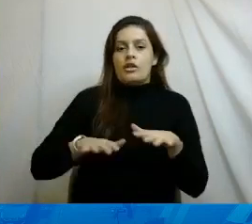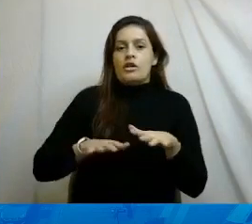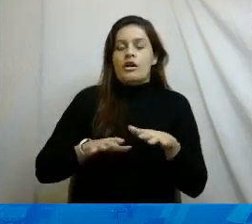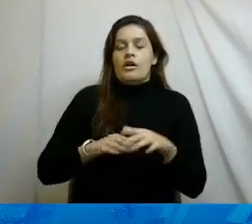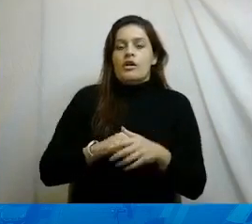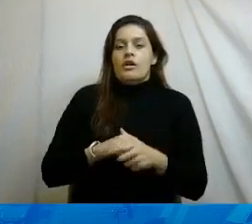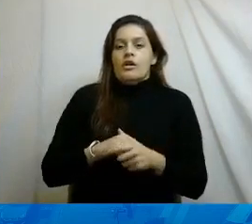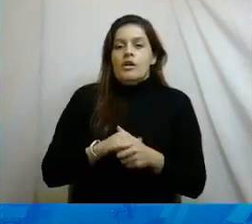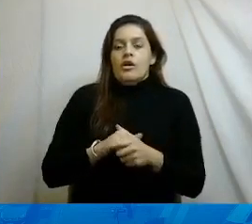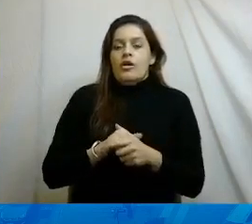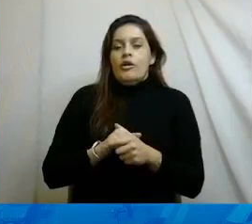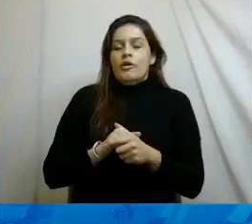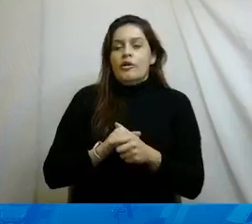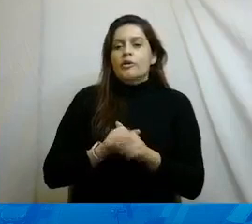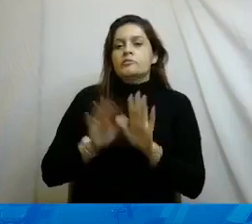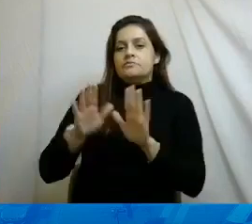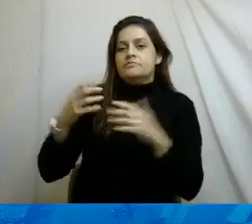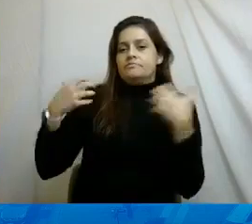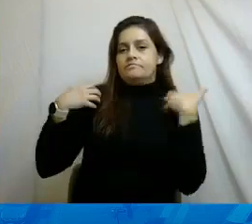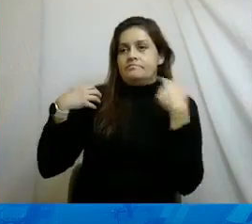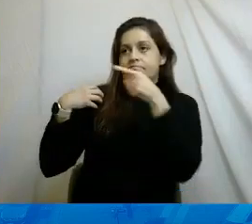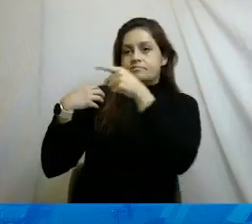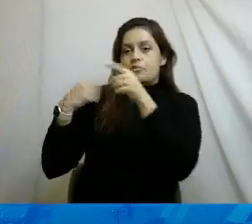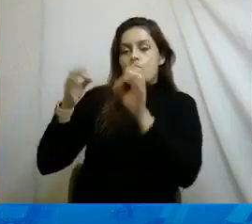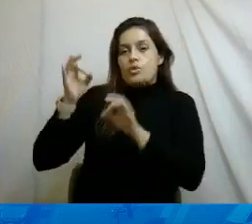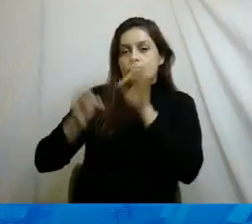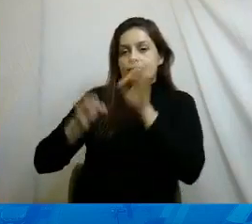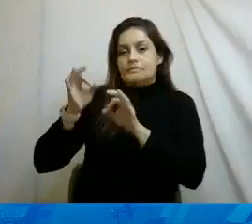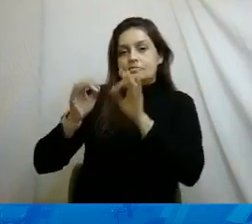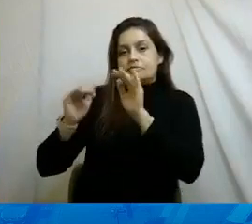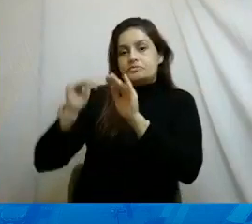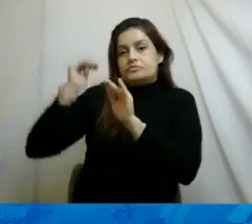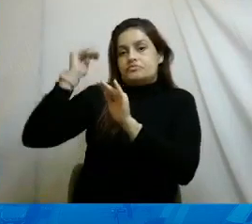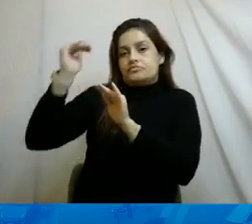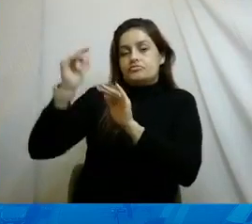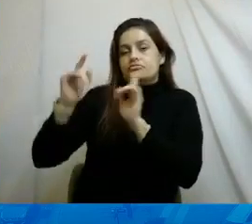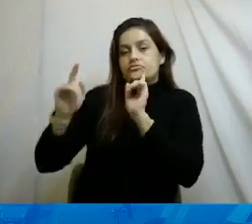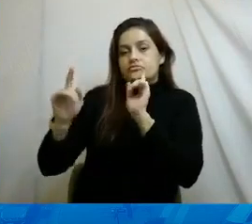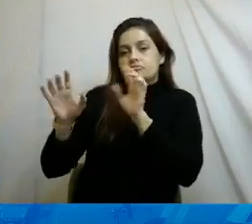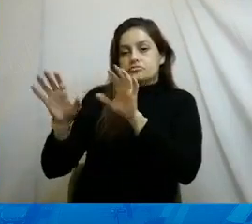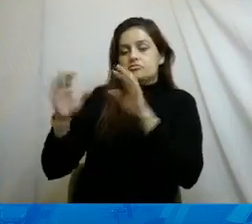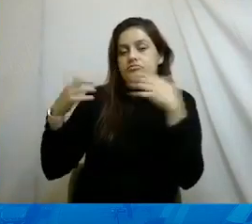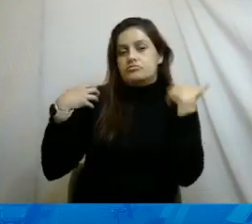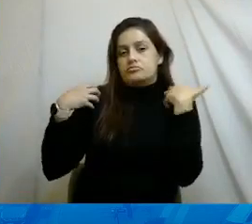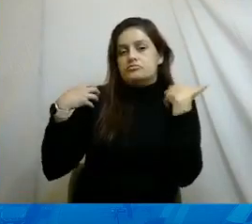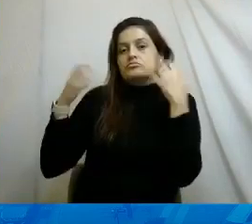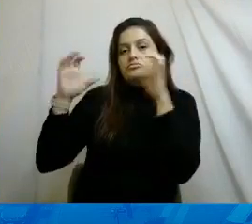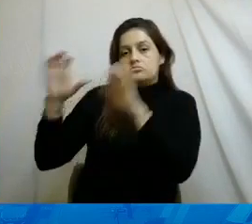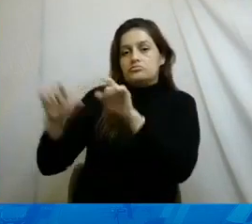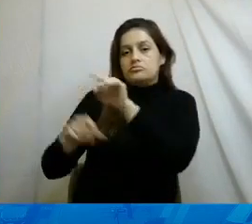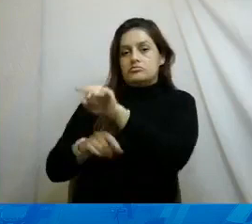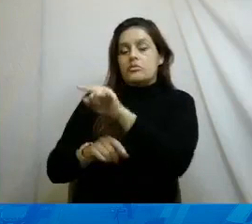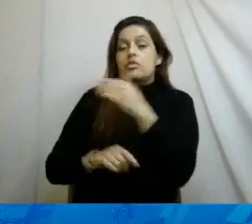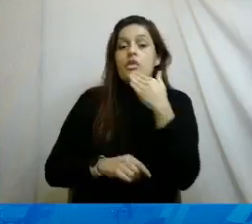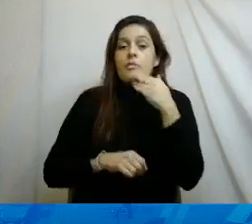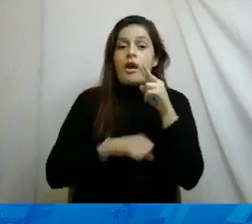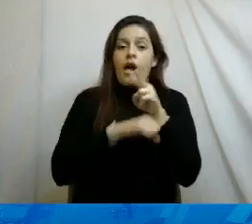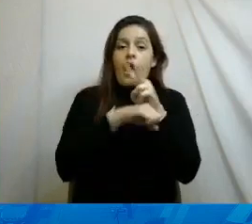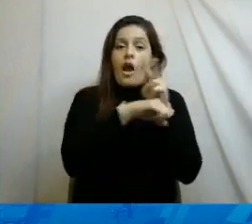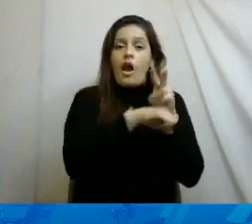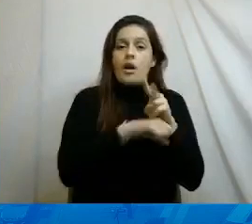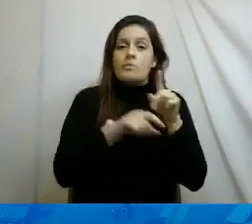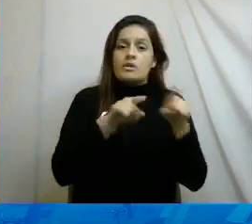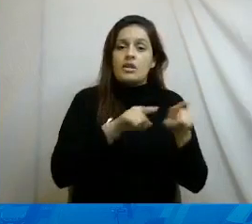los organismos pertinentes, no necesariamente los tribunales, porque entiendo que hay instancias administrativas que están investigando,